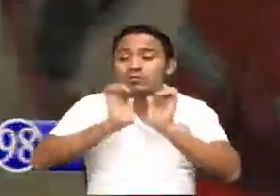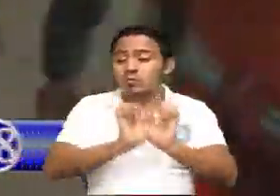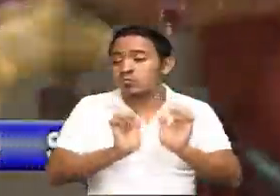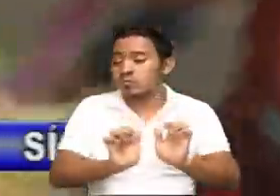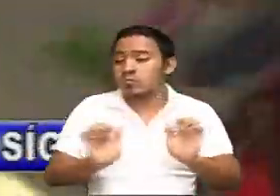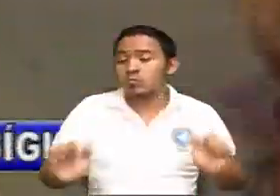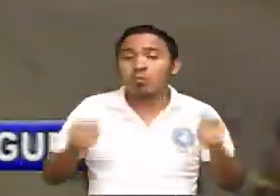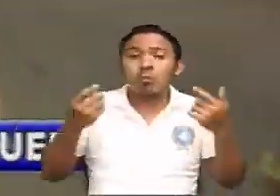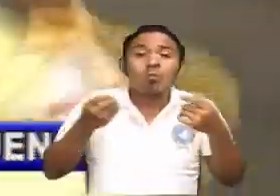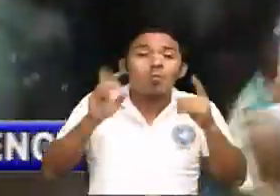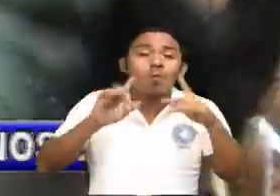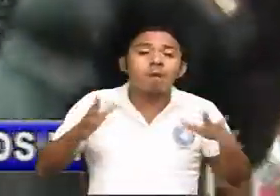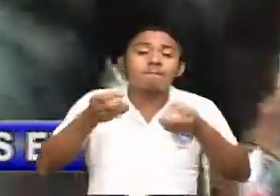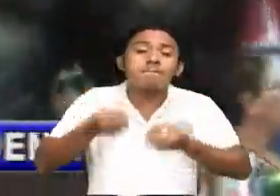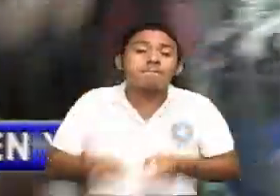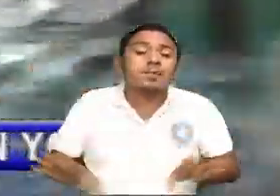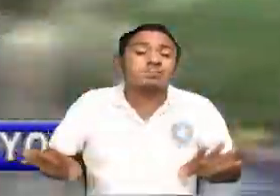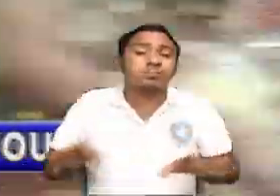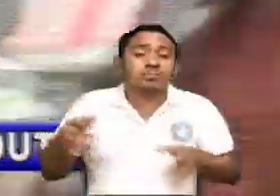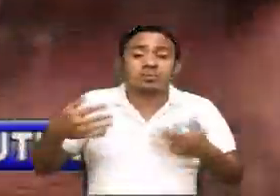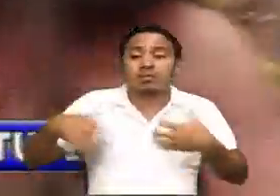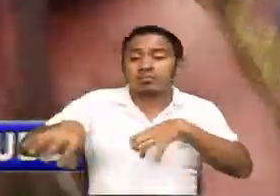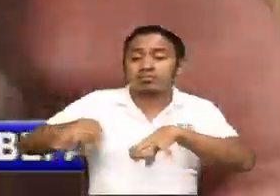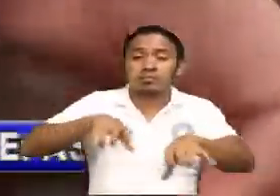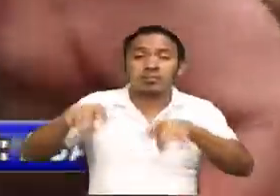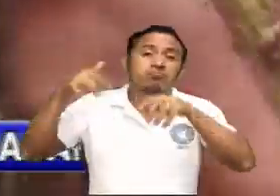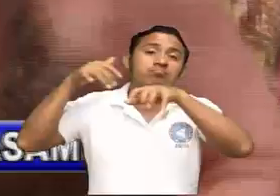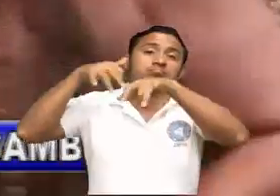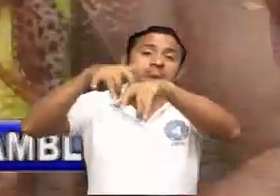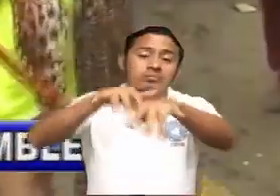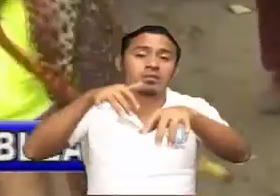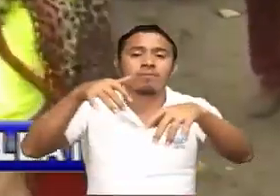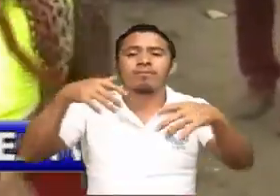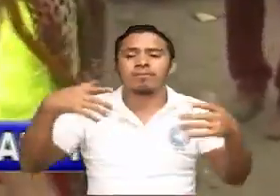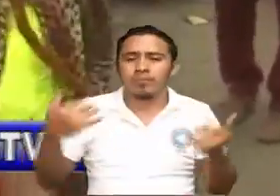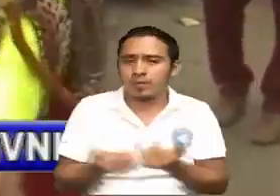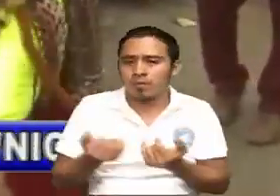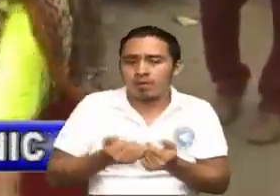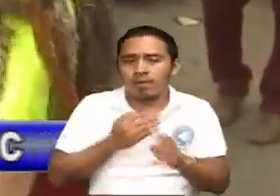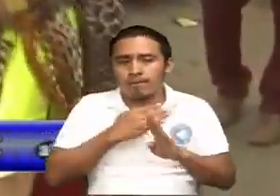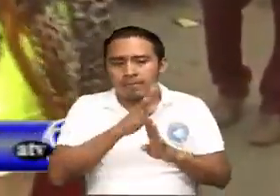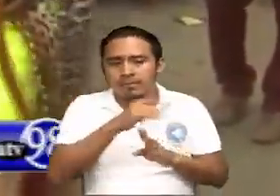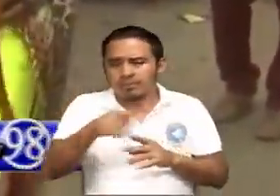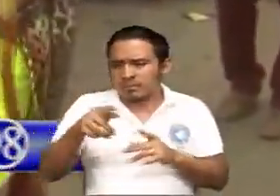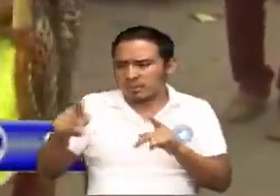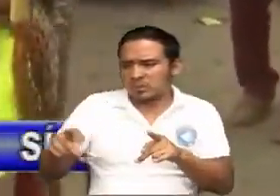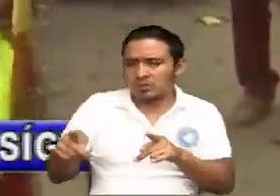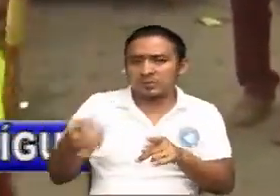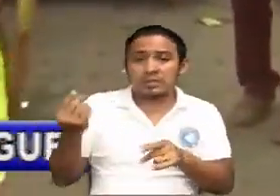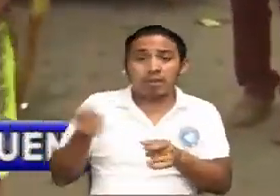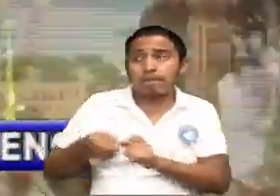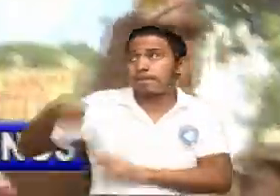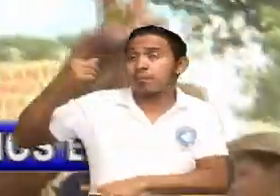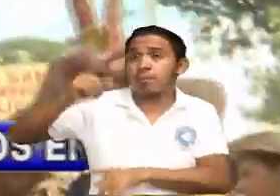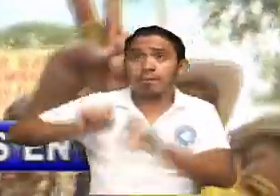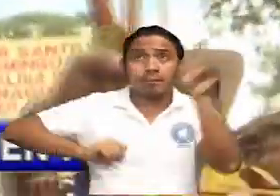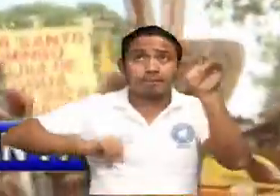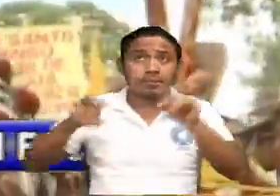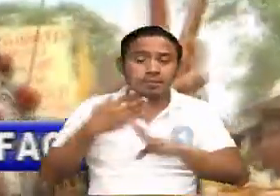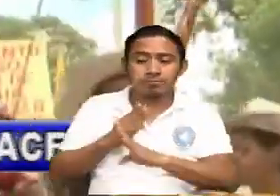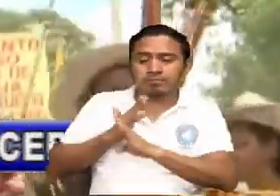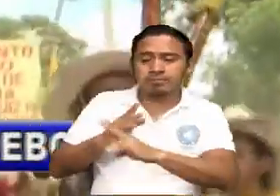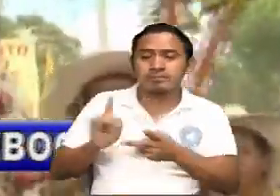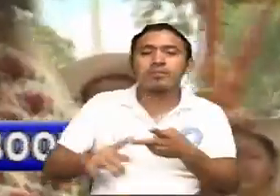para evitar que se extravíen durante el recorrido del santo, además de alejarse de personas que manipulen pólvora,